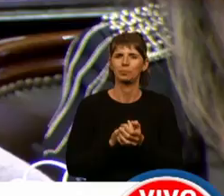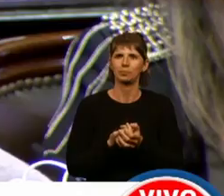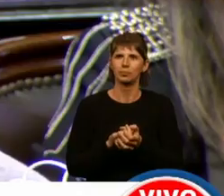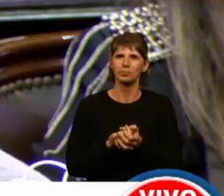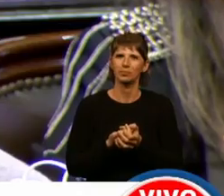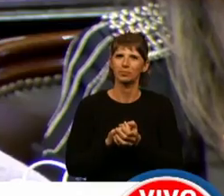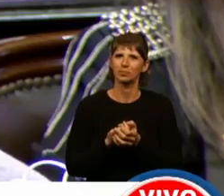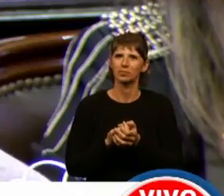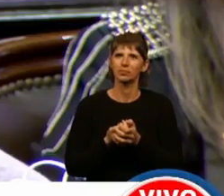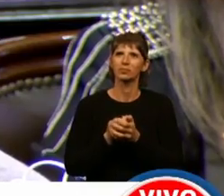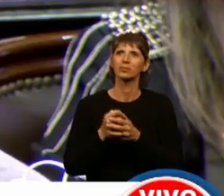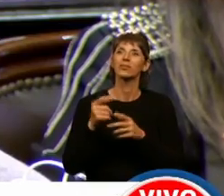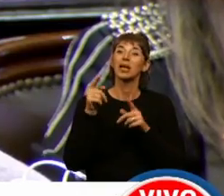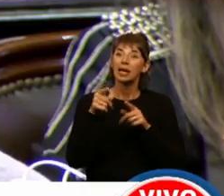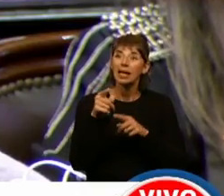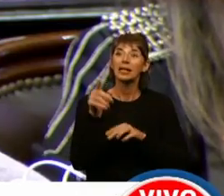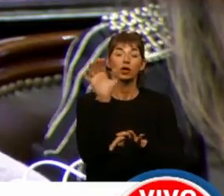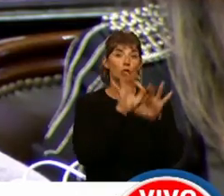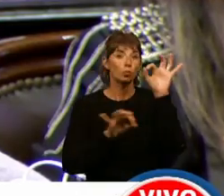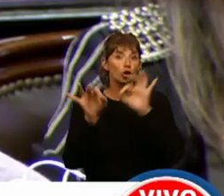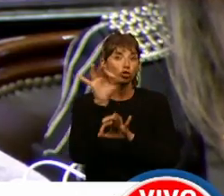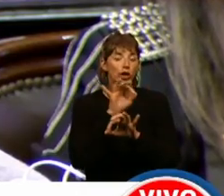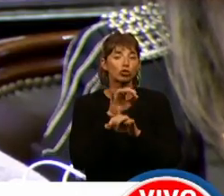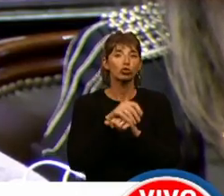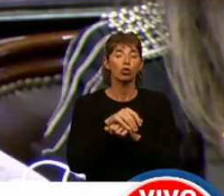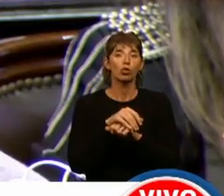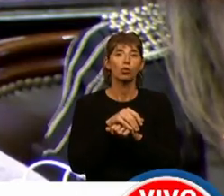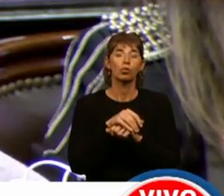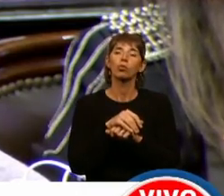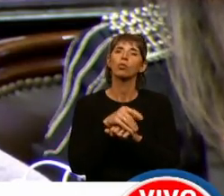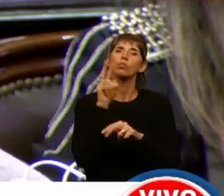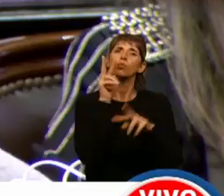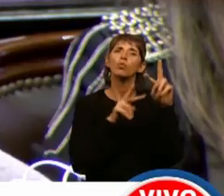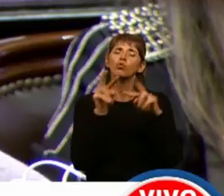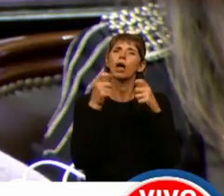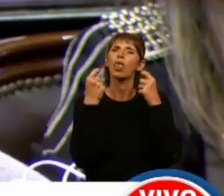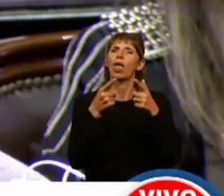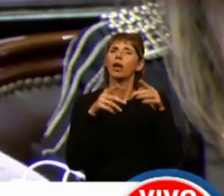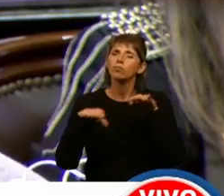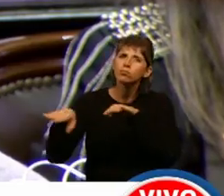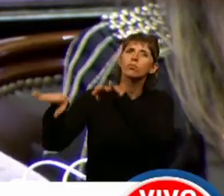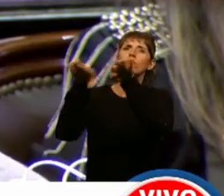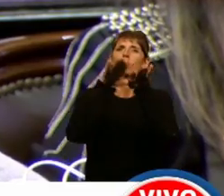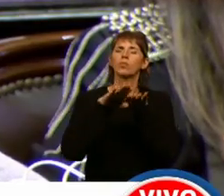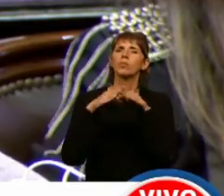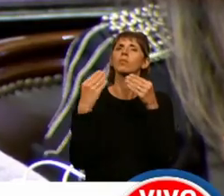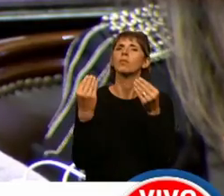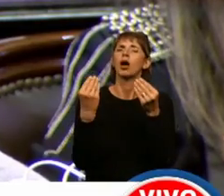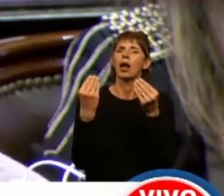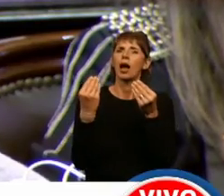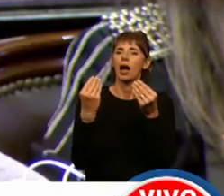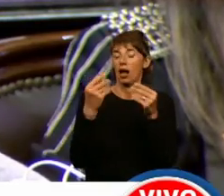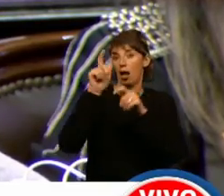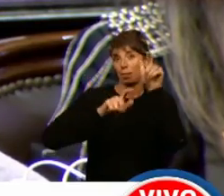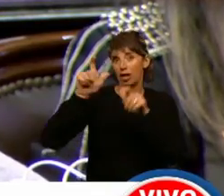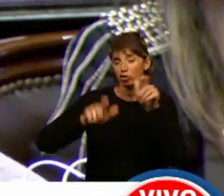éste también este es un proyecto que tiene un trato igualitario frente al consumo de los usuarios